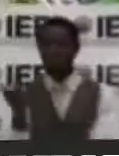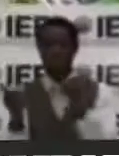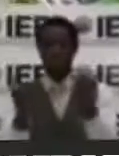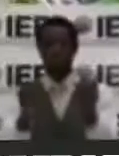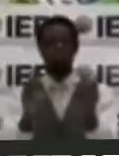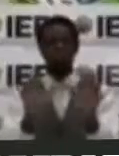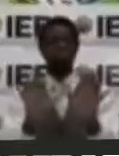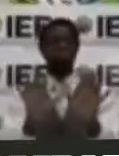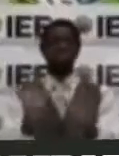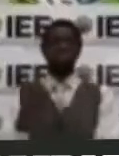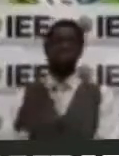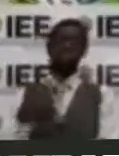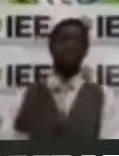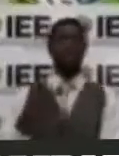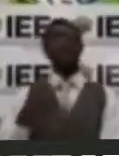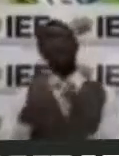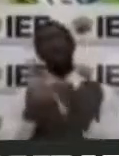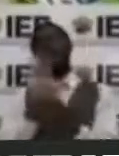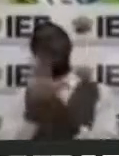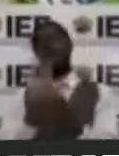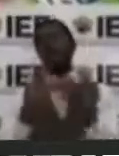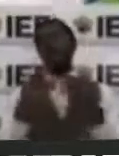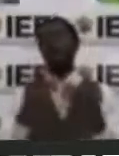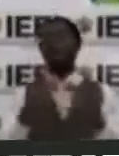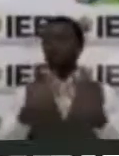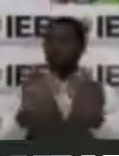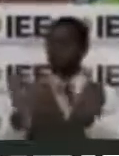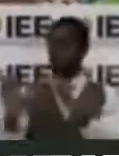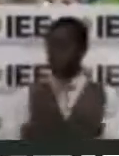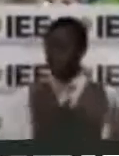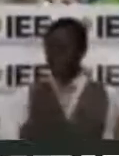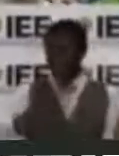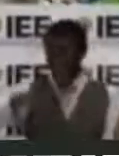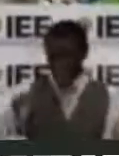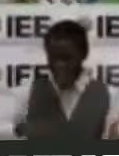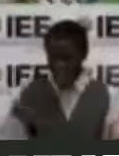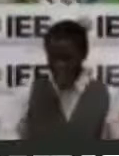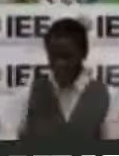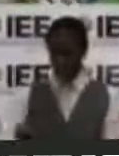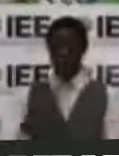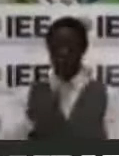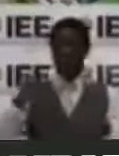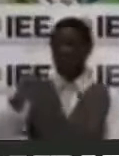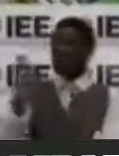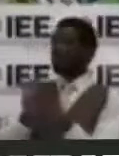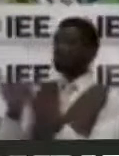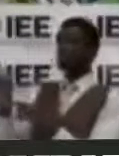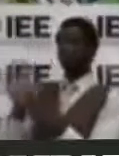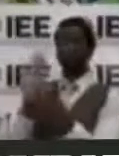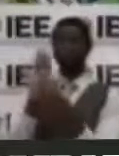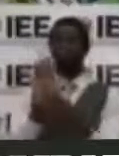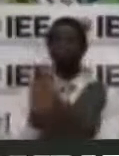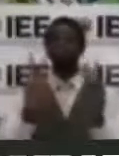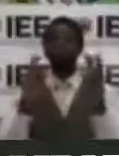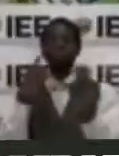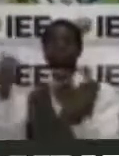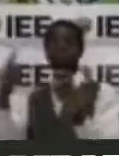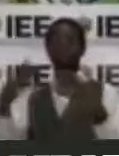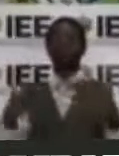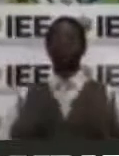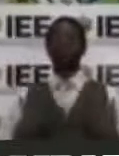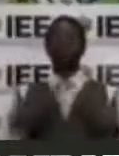Yo quiero enseñarles la verdadera encuesta. Esta es una encuesta de confianza. Quiero que la vean muy